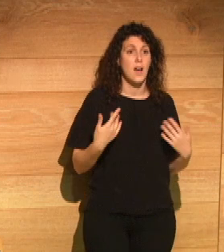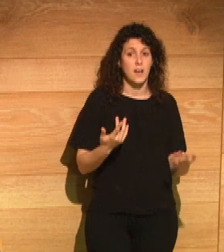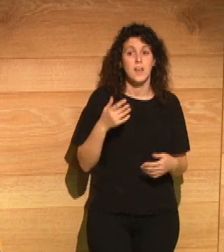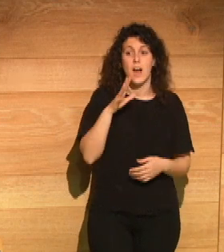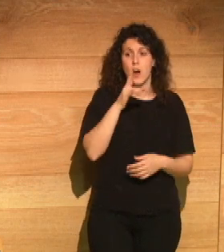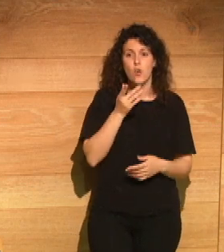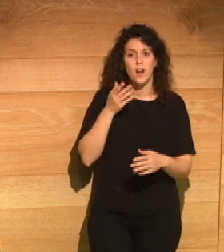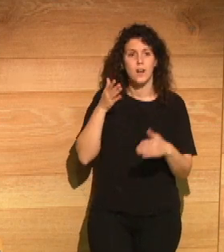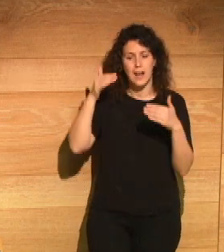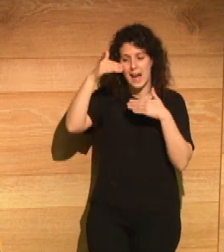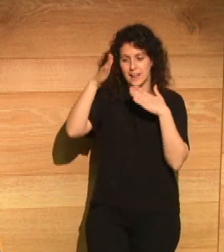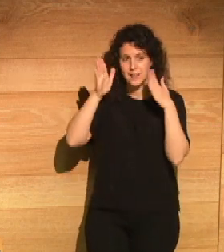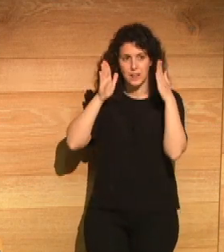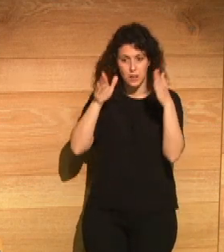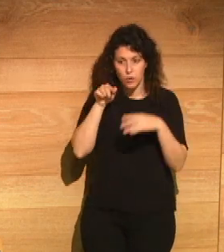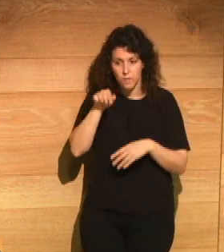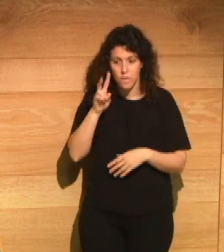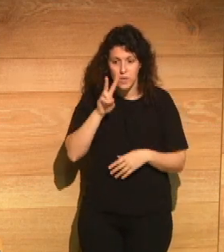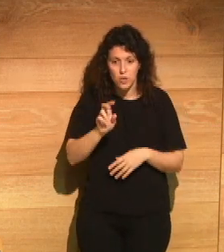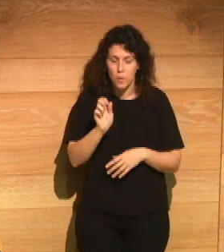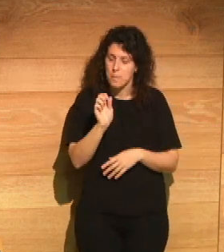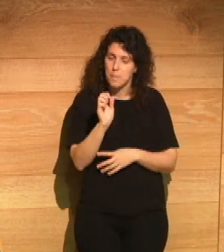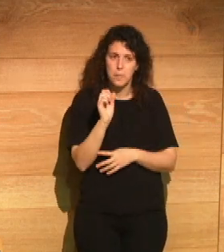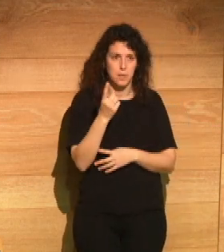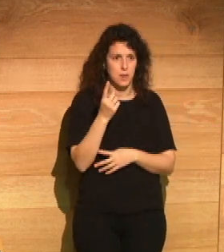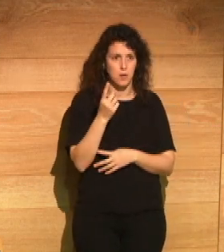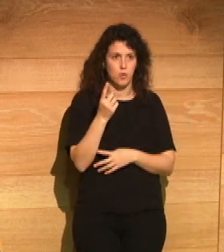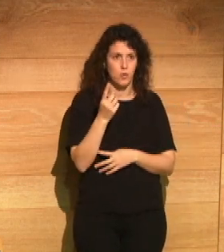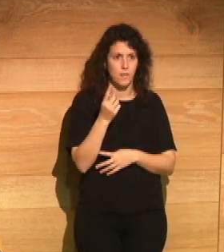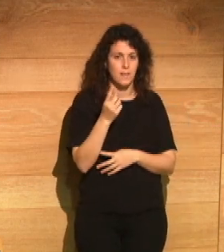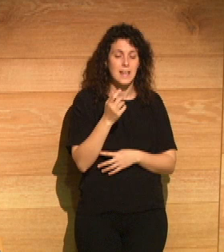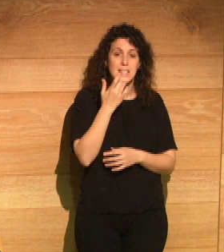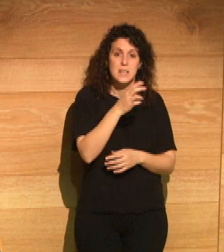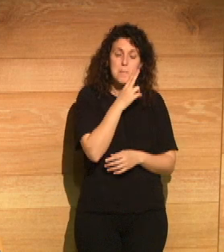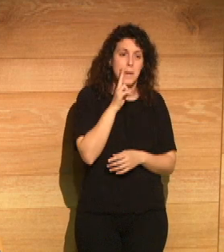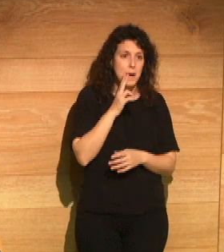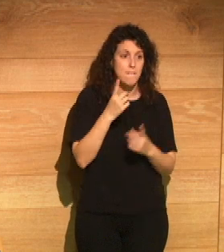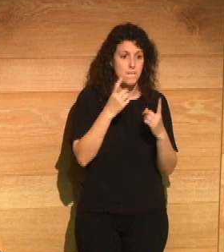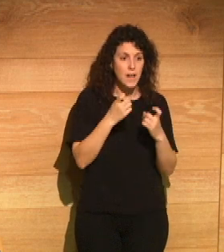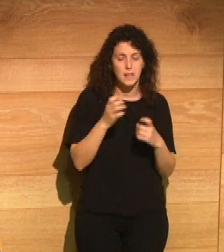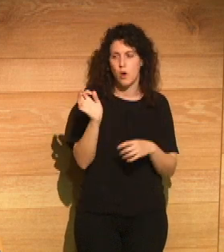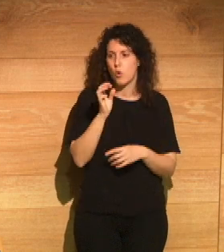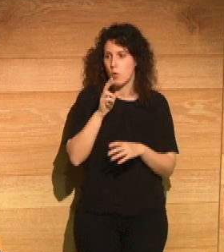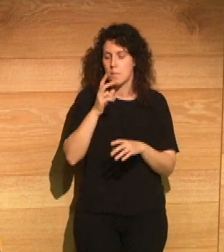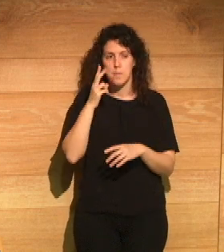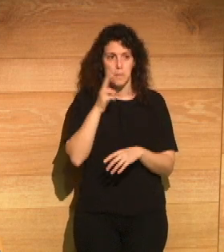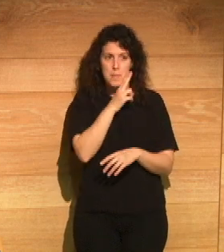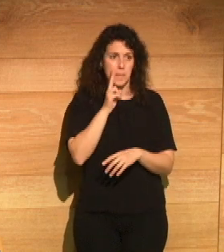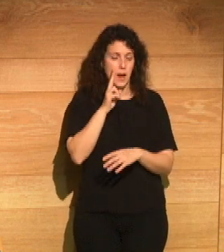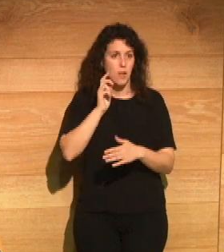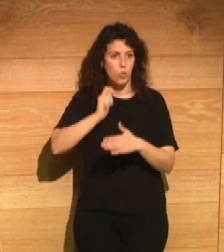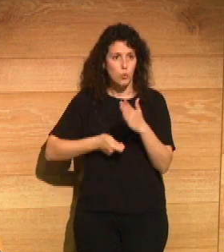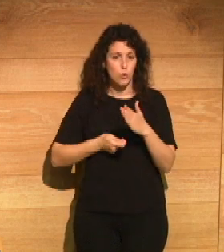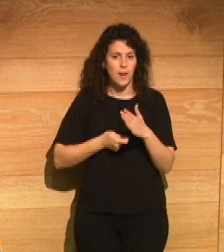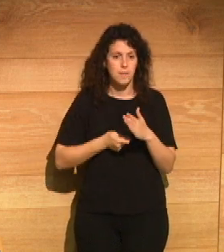asistiendo y viendo de primera mano lo que la ausencia de una madre o la dureza de una madre le hace a los sentimientos